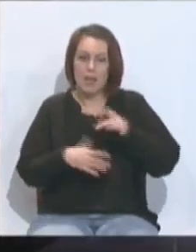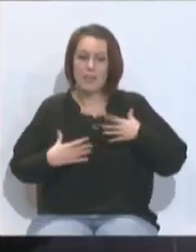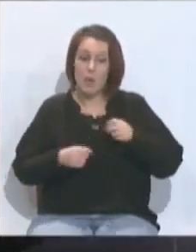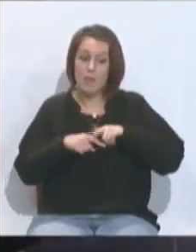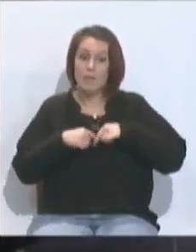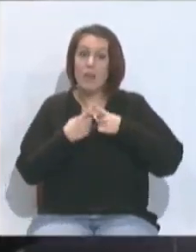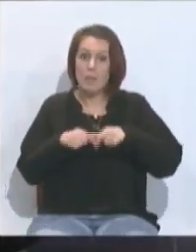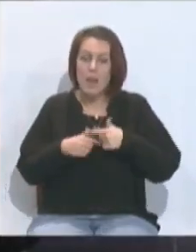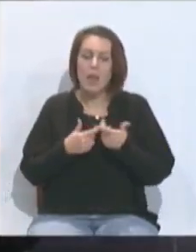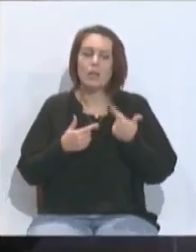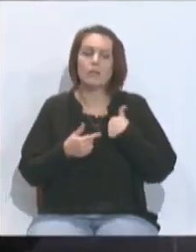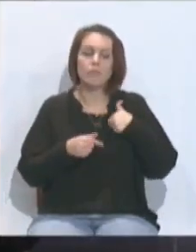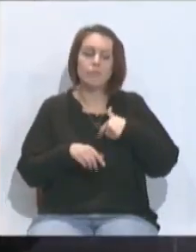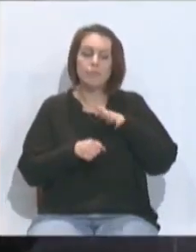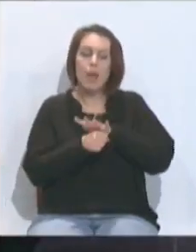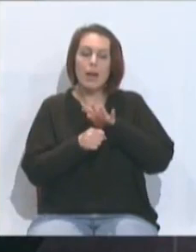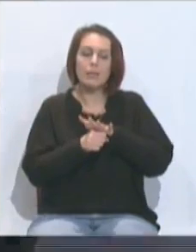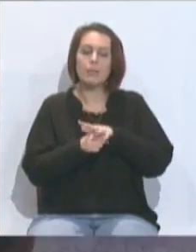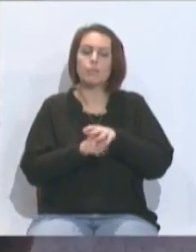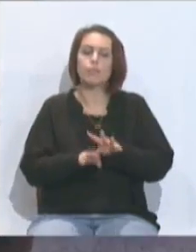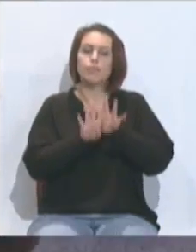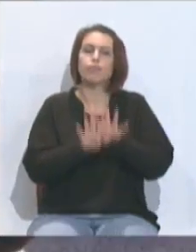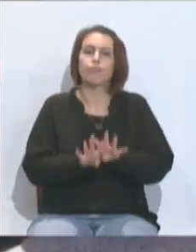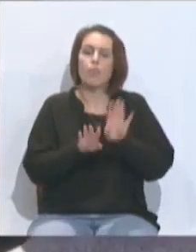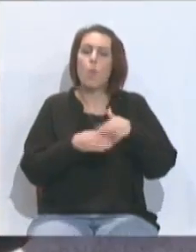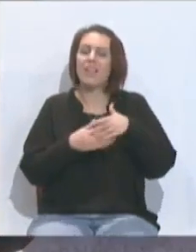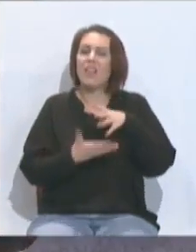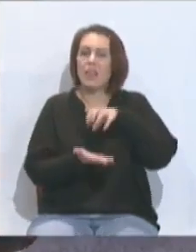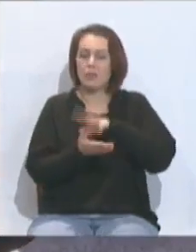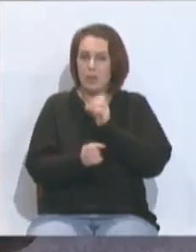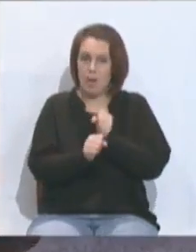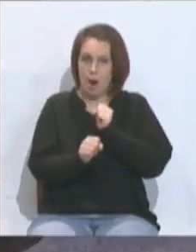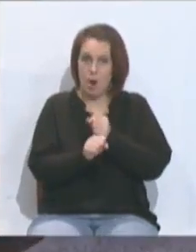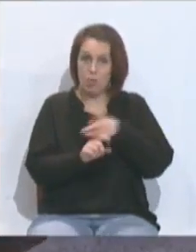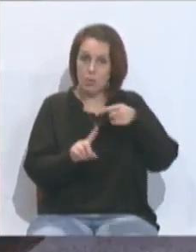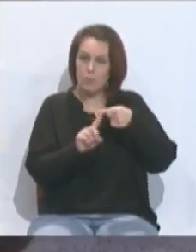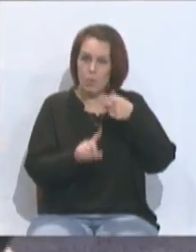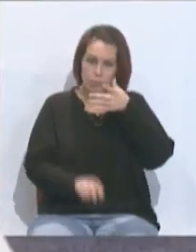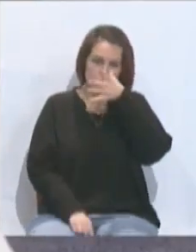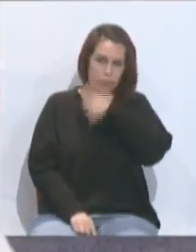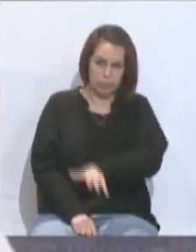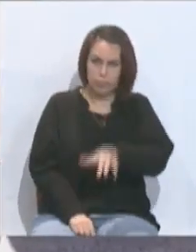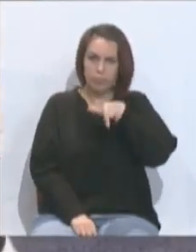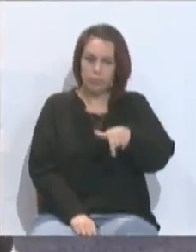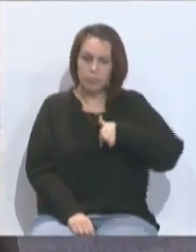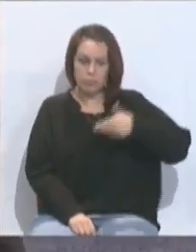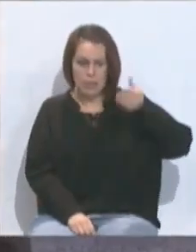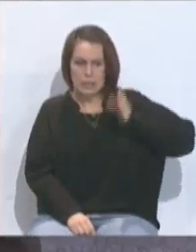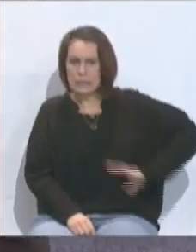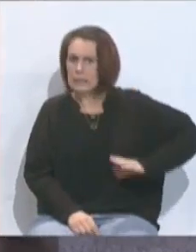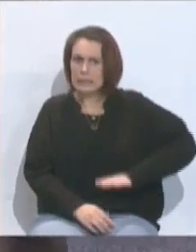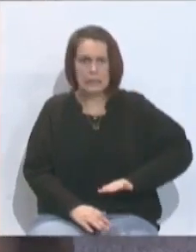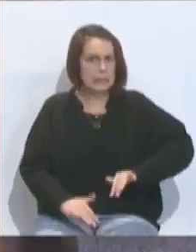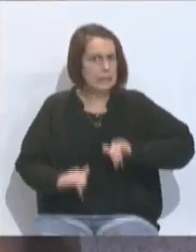Salud y Familia se han concentrado este martes a las puertas de su centro de trabajo para denunciar el impago de